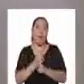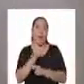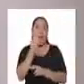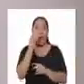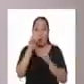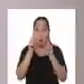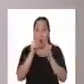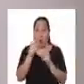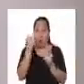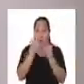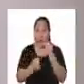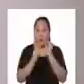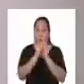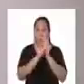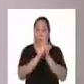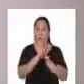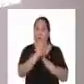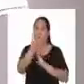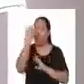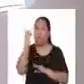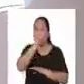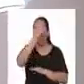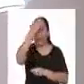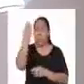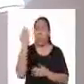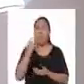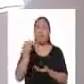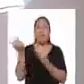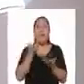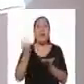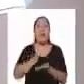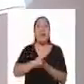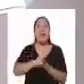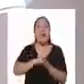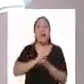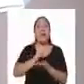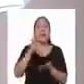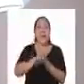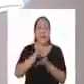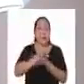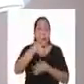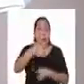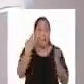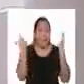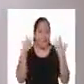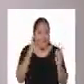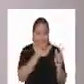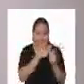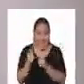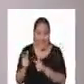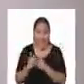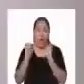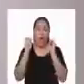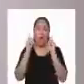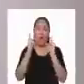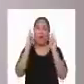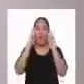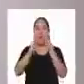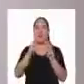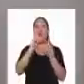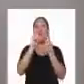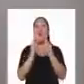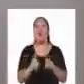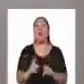video. Pero antes, no te olvides de traer lápiz y papel. ¿Listas y listos? Muy bien, aquí van las